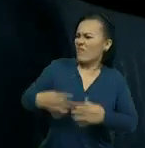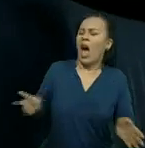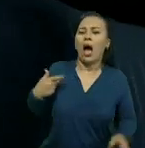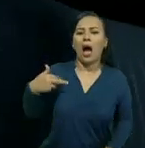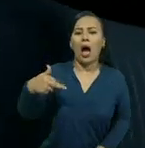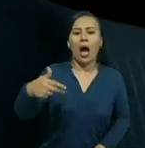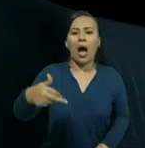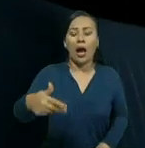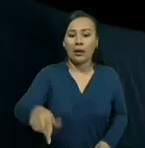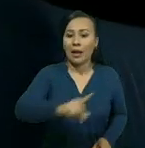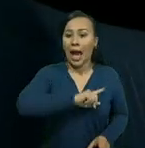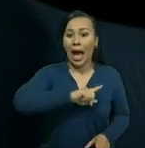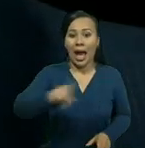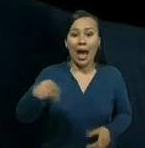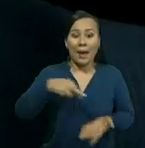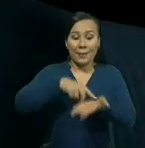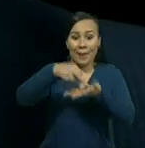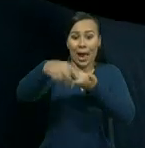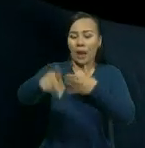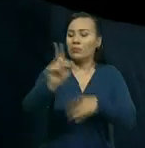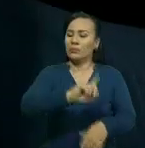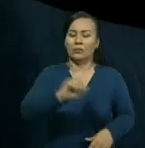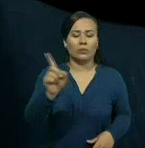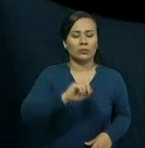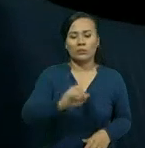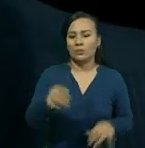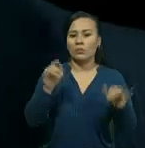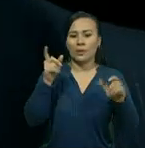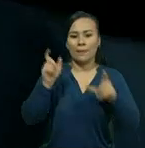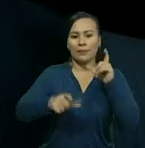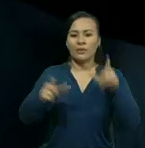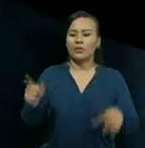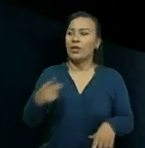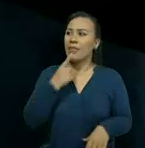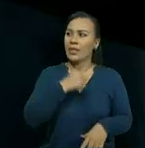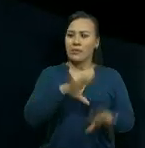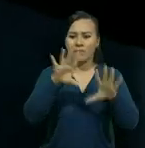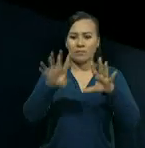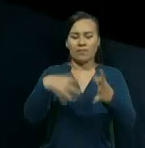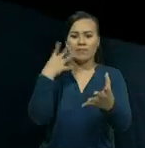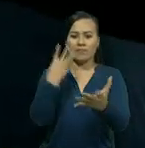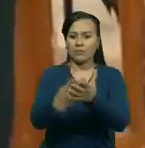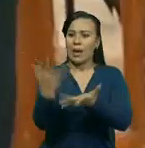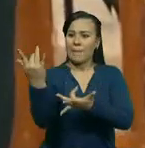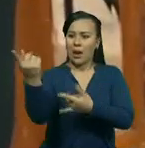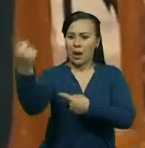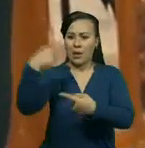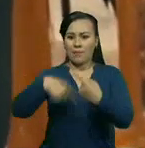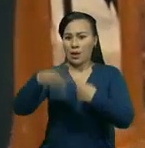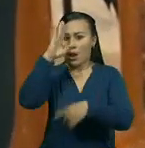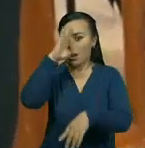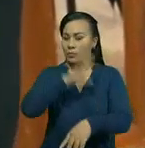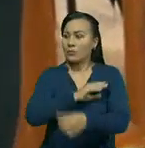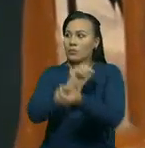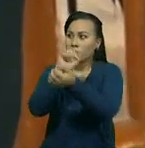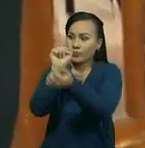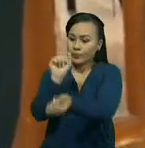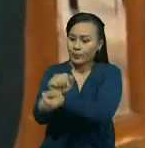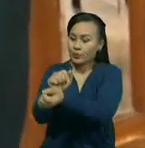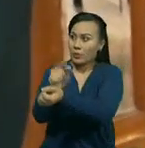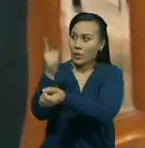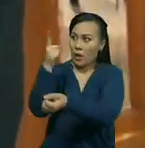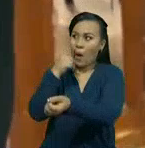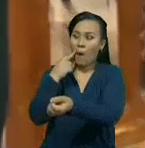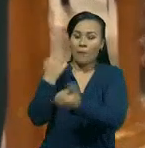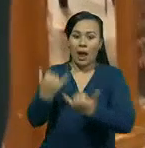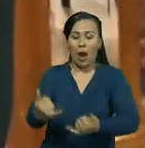no era apto para poder descender del bus y la gente le detuvo hasta que llegue la policía. La policía detuvo al ciudadano en flagrancia